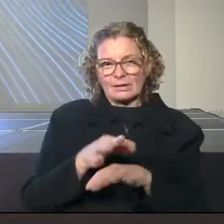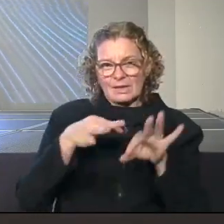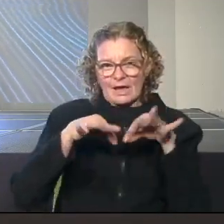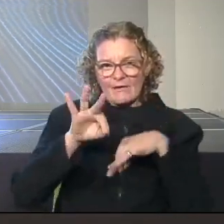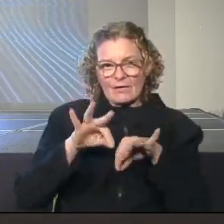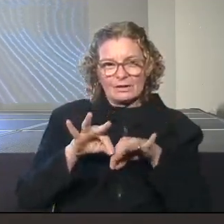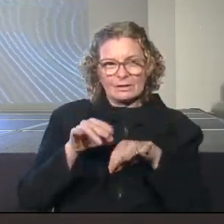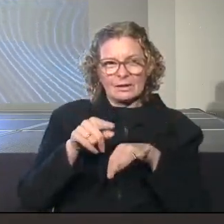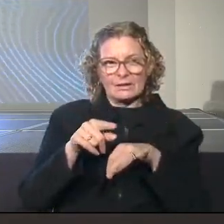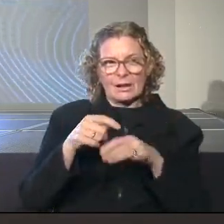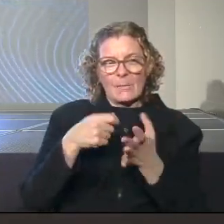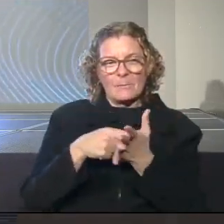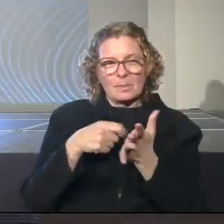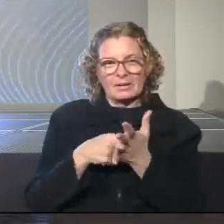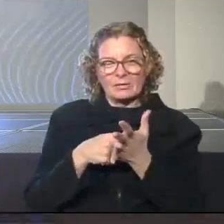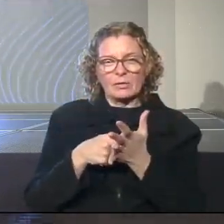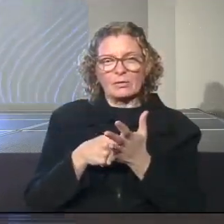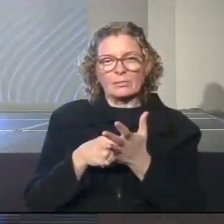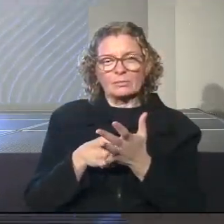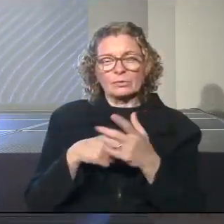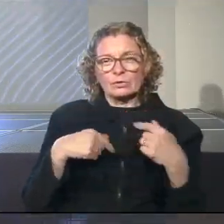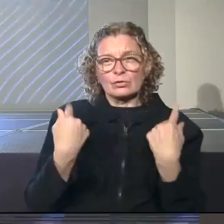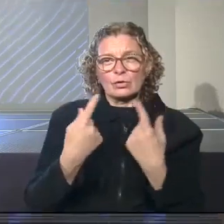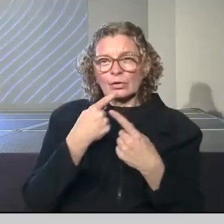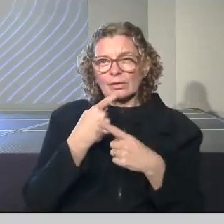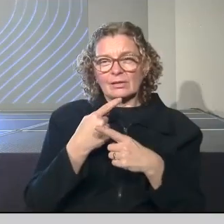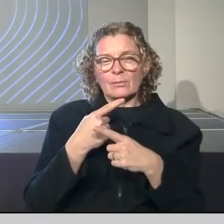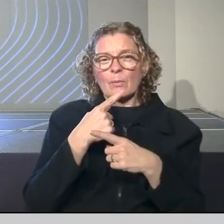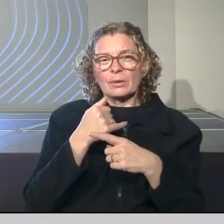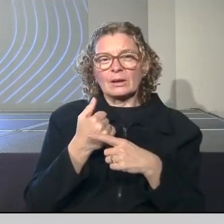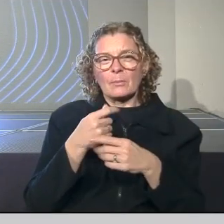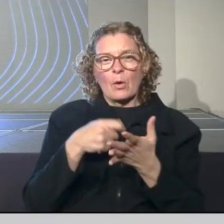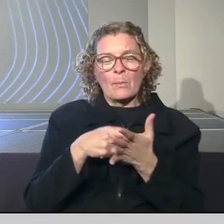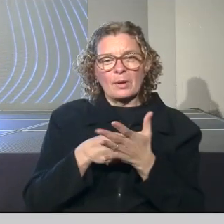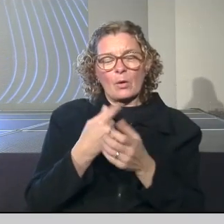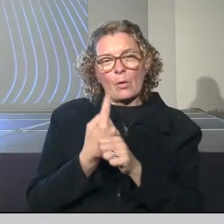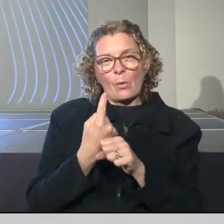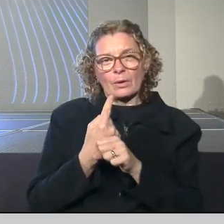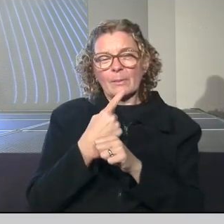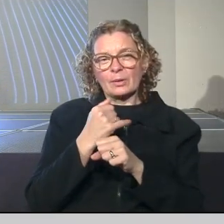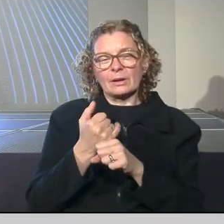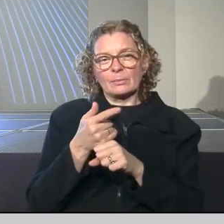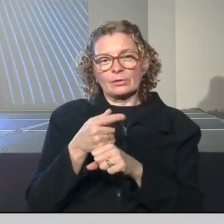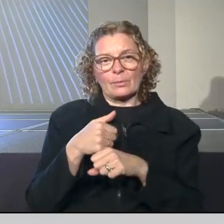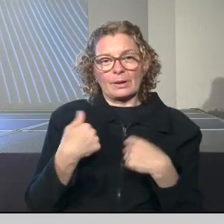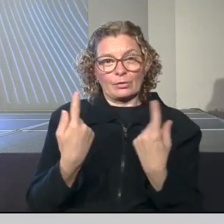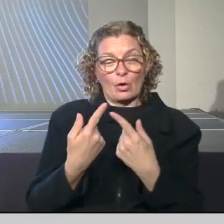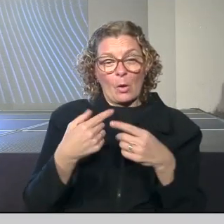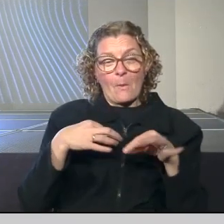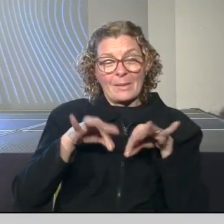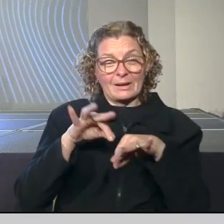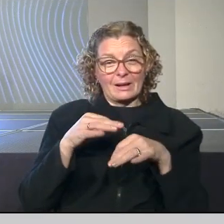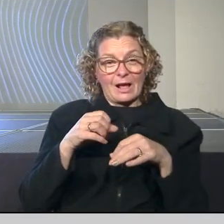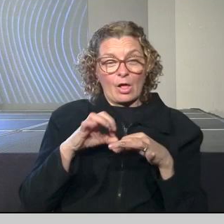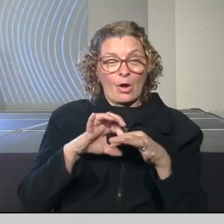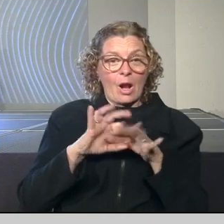ventas, es el precio. Nosotros recomendamos 2 definiciones en cuanto al precio. Una, y que esto vale para Mercado Libre y para